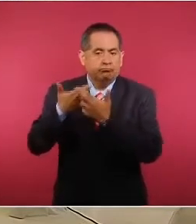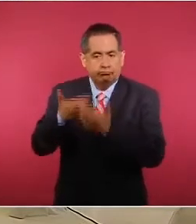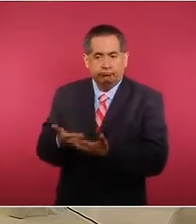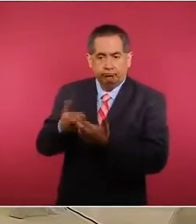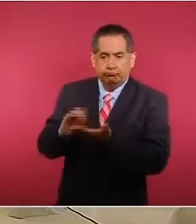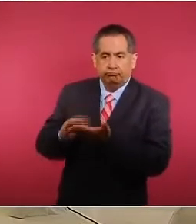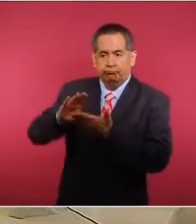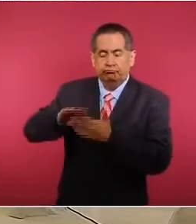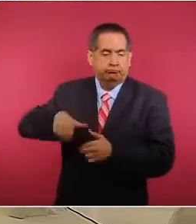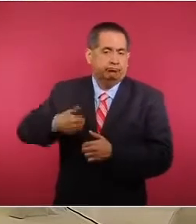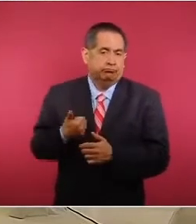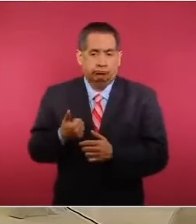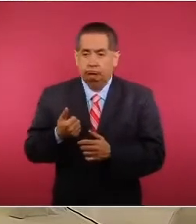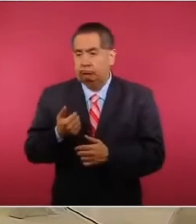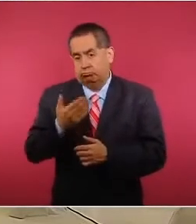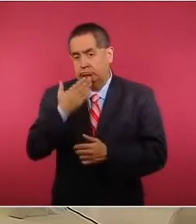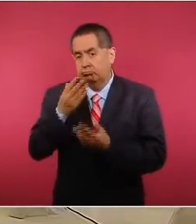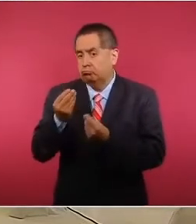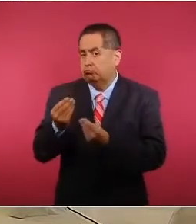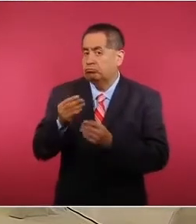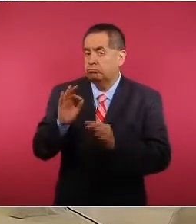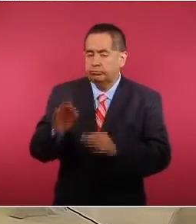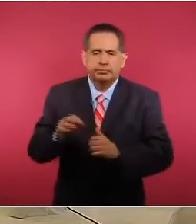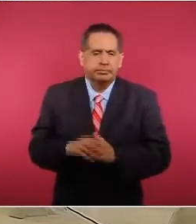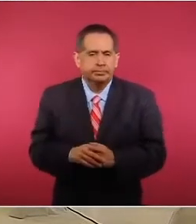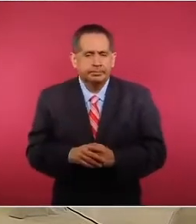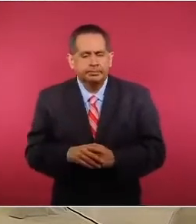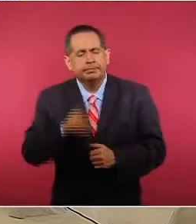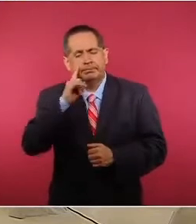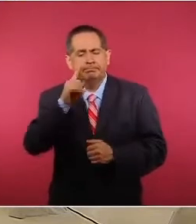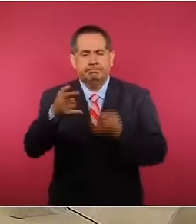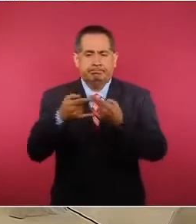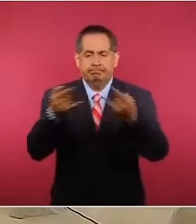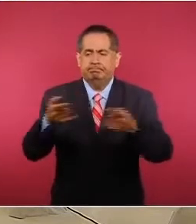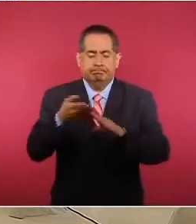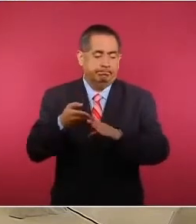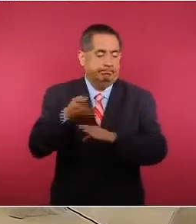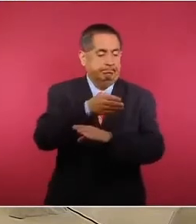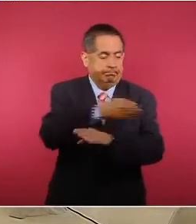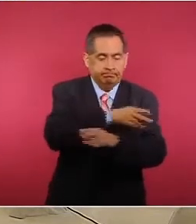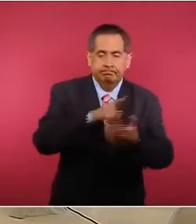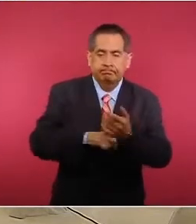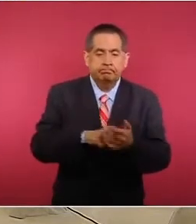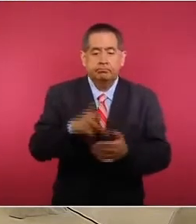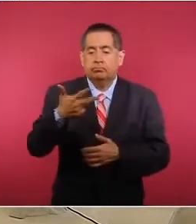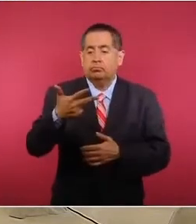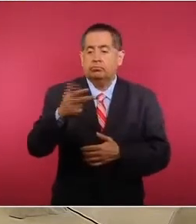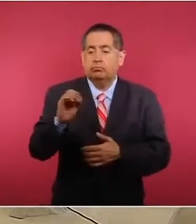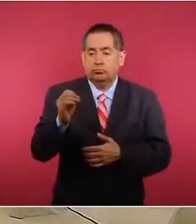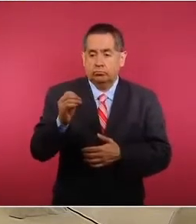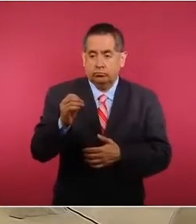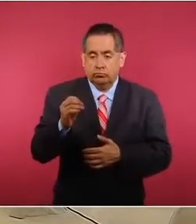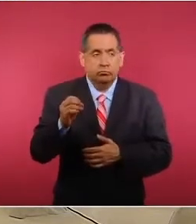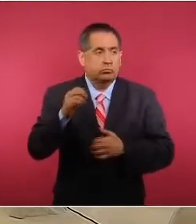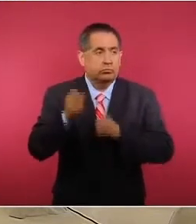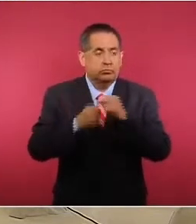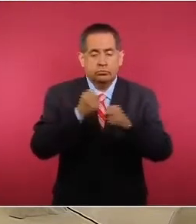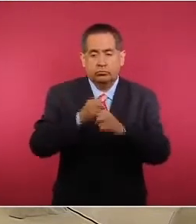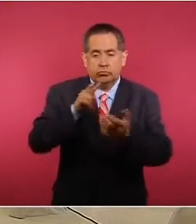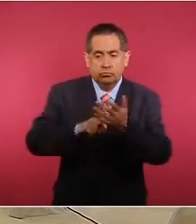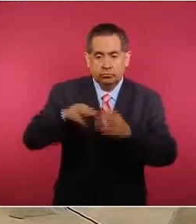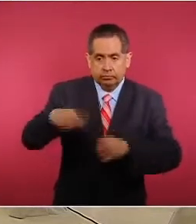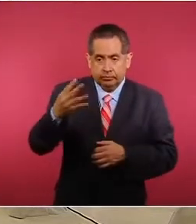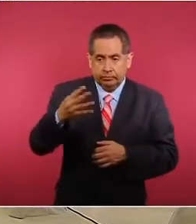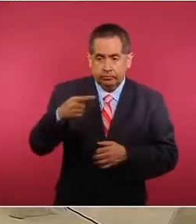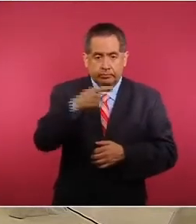importante. Como antecedente del avión tenemos que el día 8 de octubre del 2014